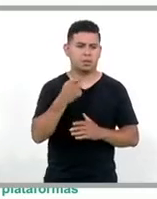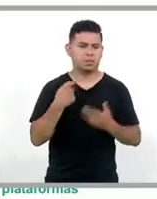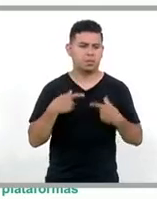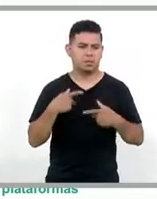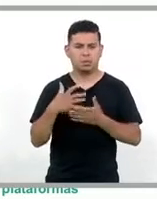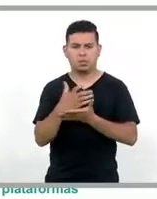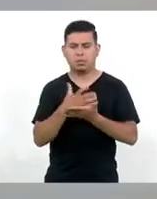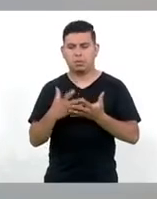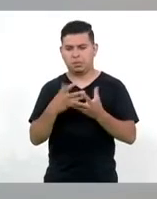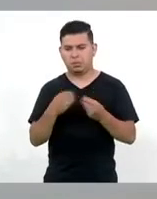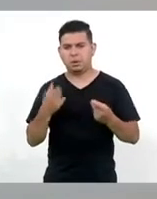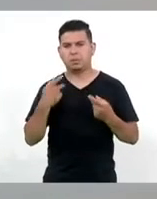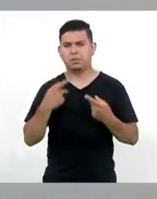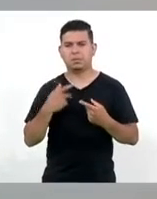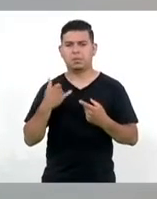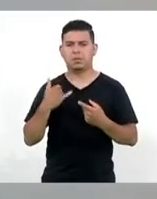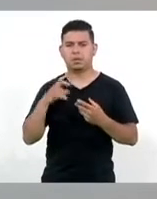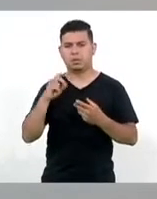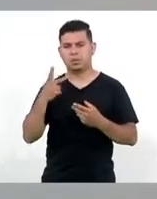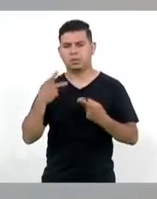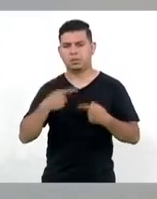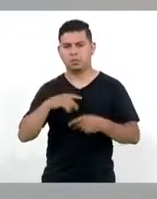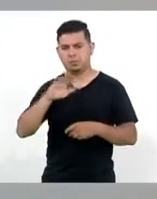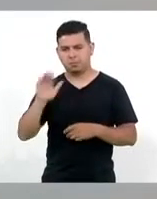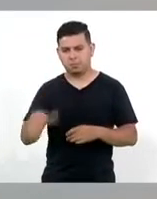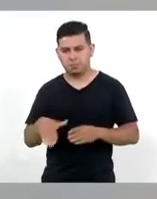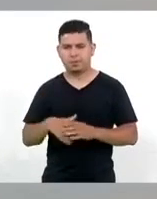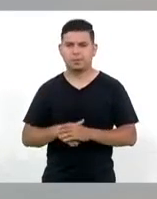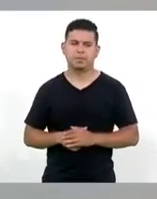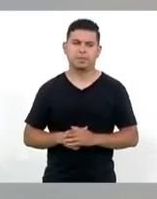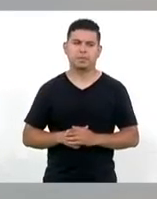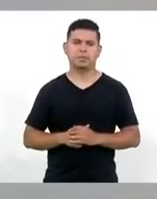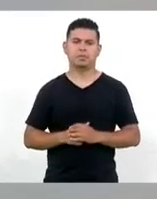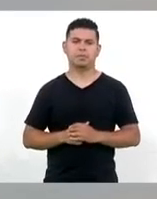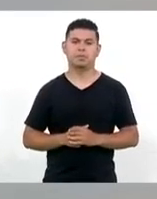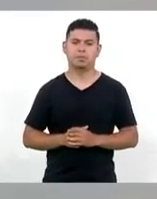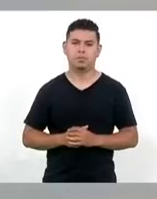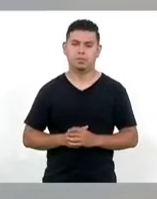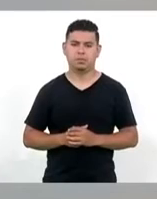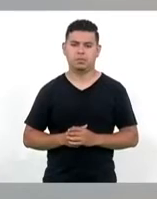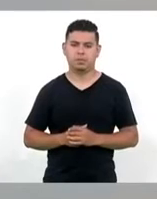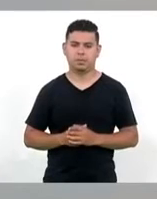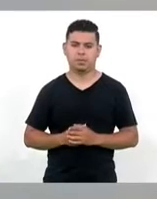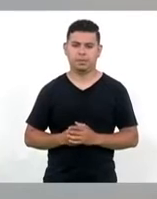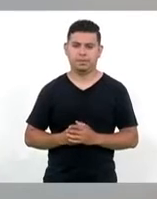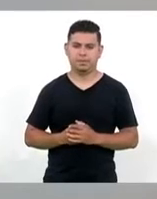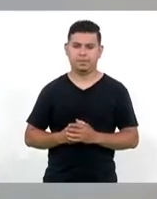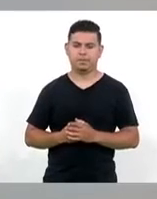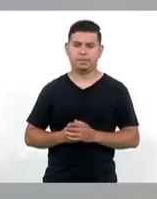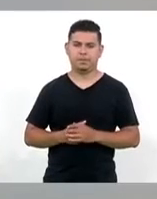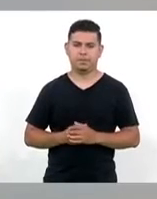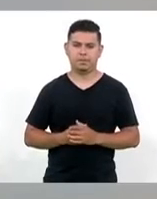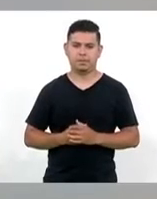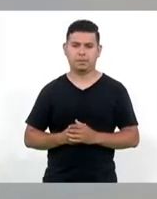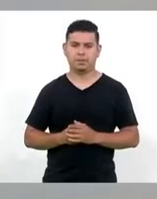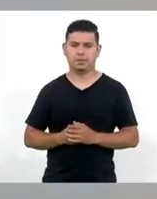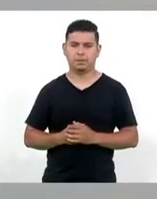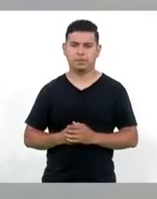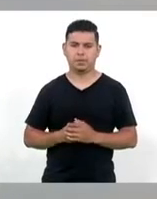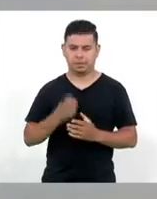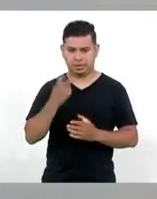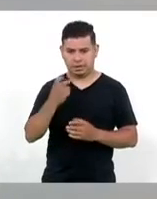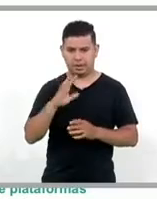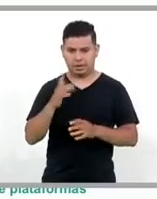38 defunciones en casos confirmados por entidad de residencia y por